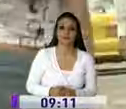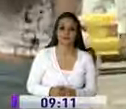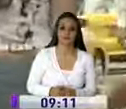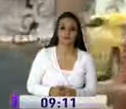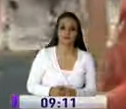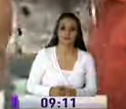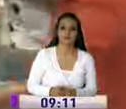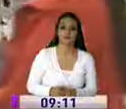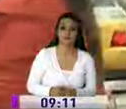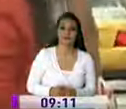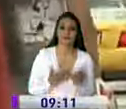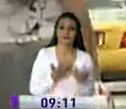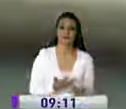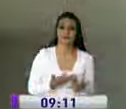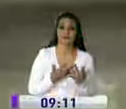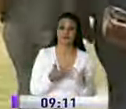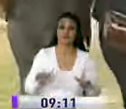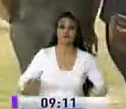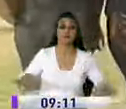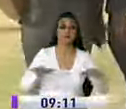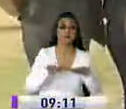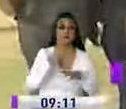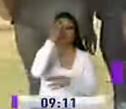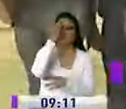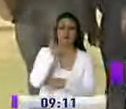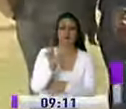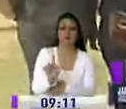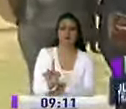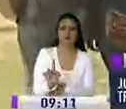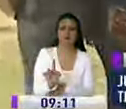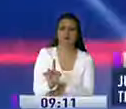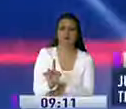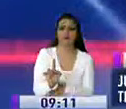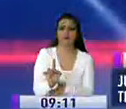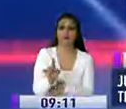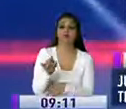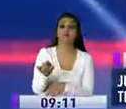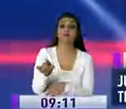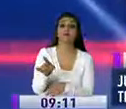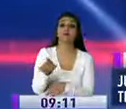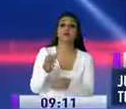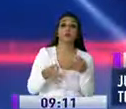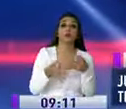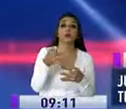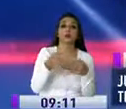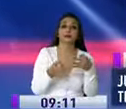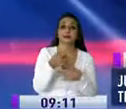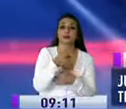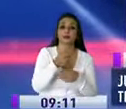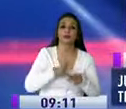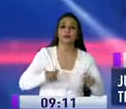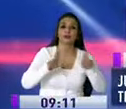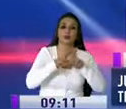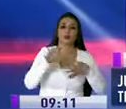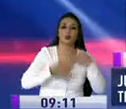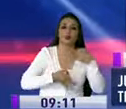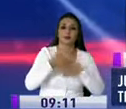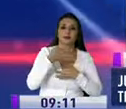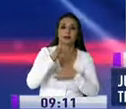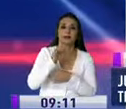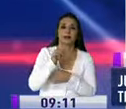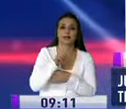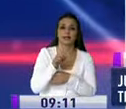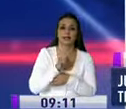Gran expectativa generada en la colectividad la resolución de Eleuterio Aguilar, juez de la Unidad Judicial Multicompetente de Balsas,